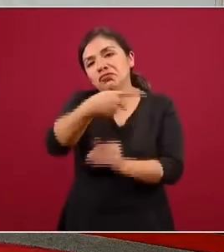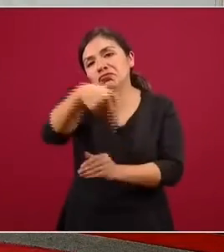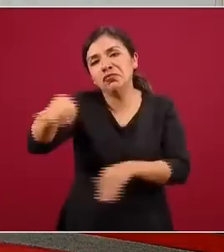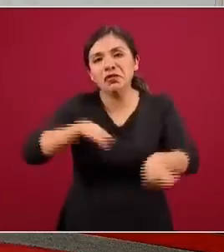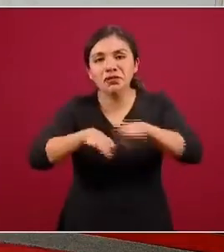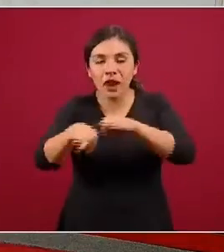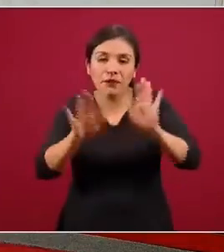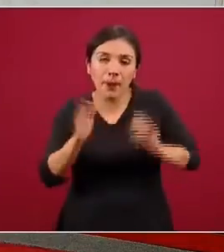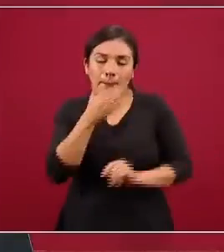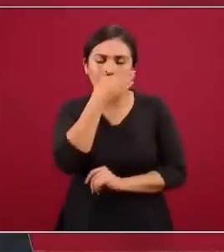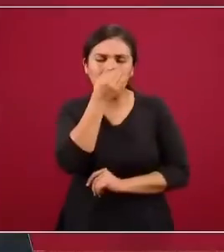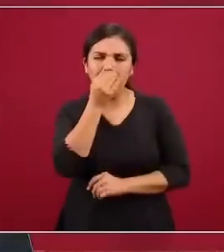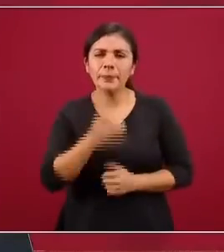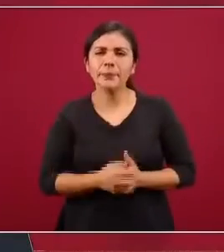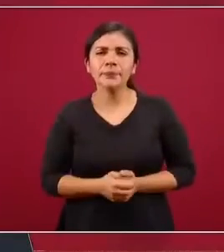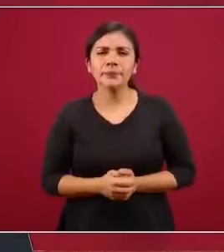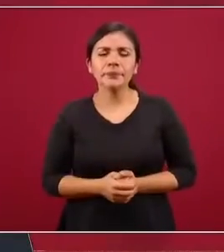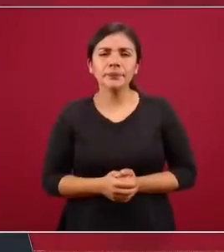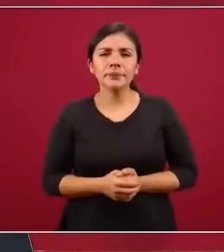qué implica.